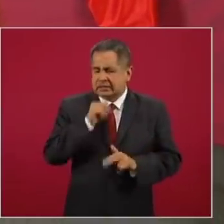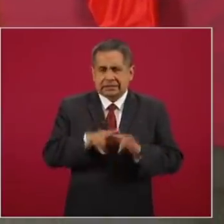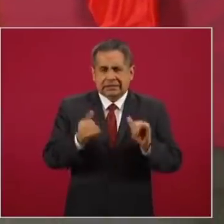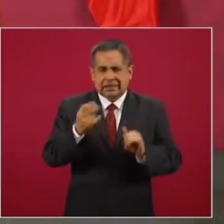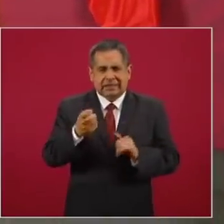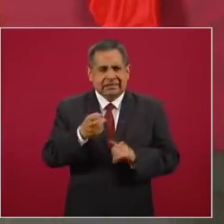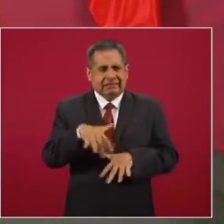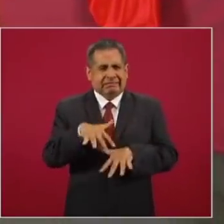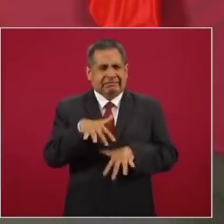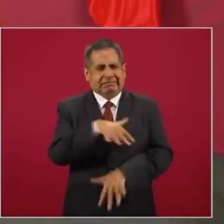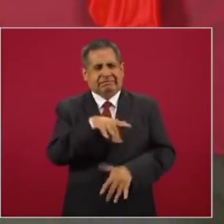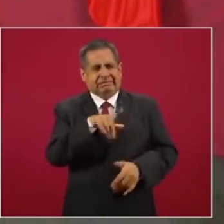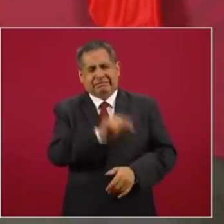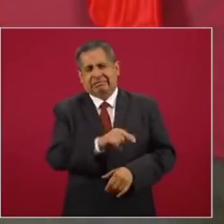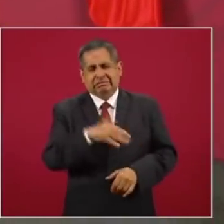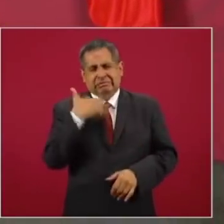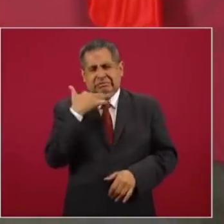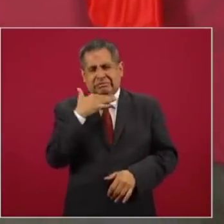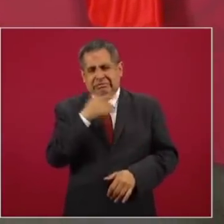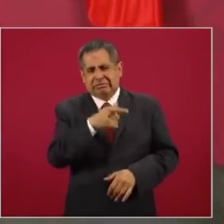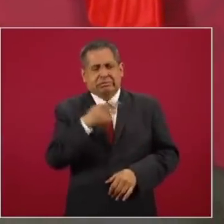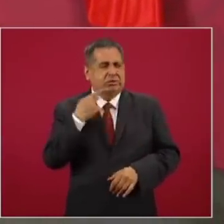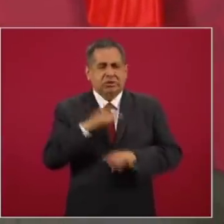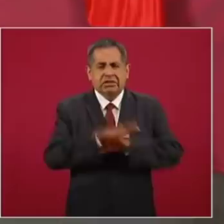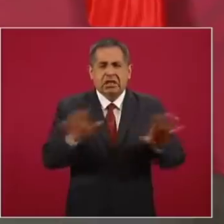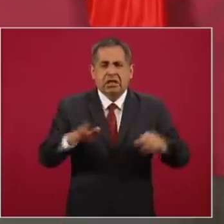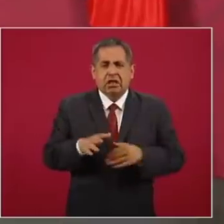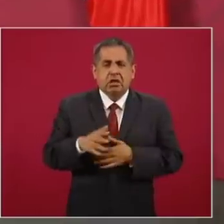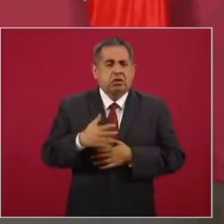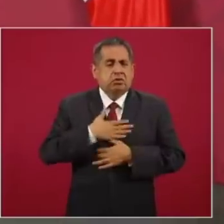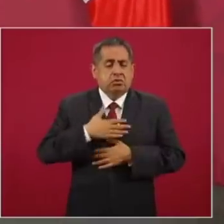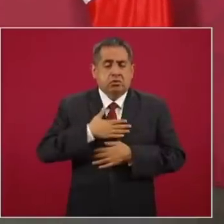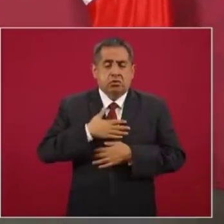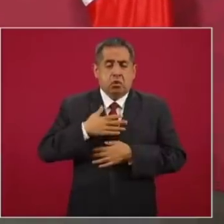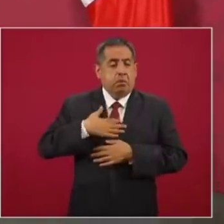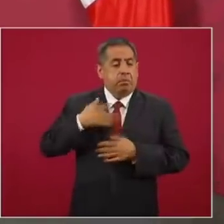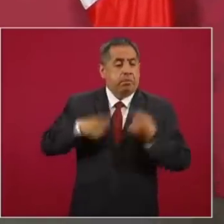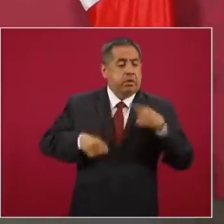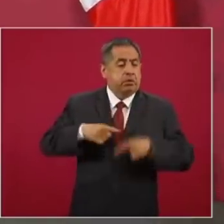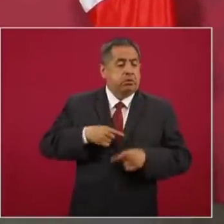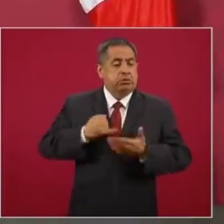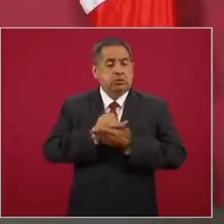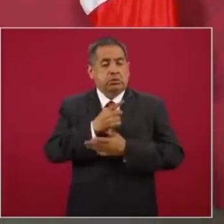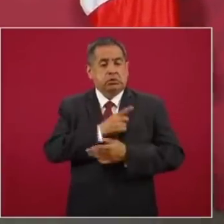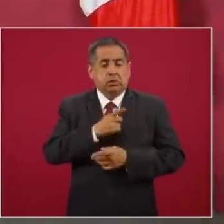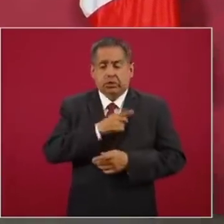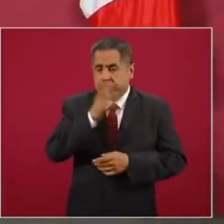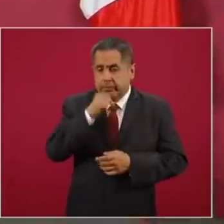ninguna de esas lacras de la política. Yo ya no me pertenezco.